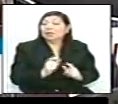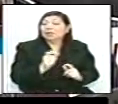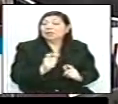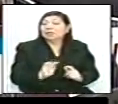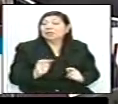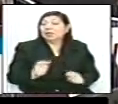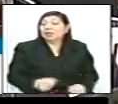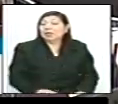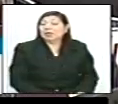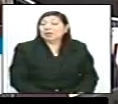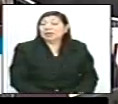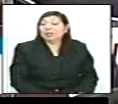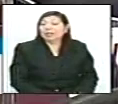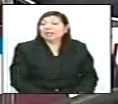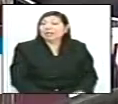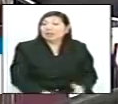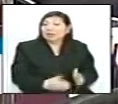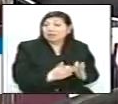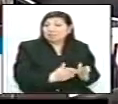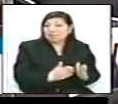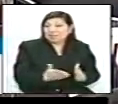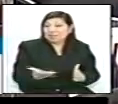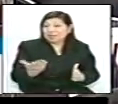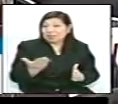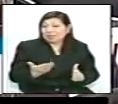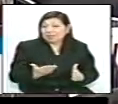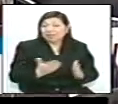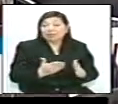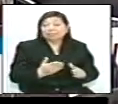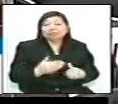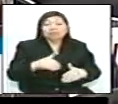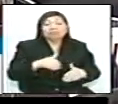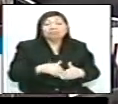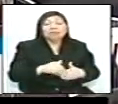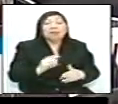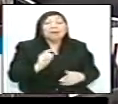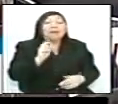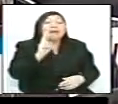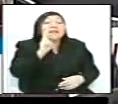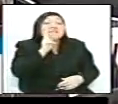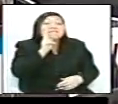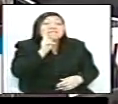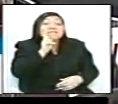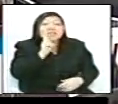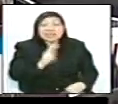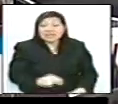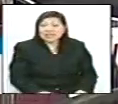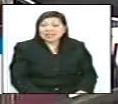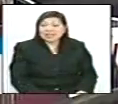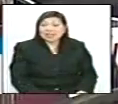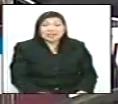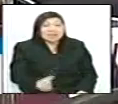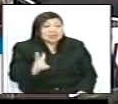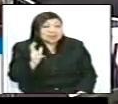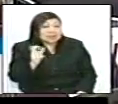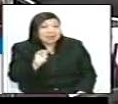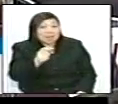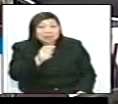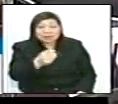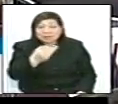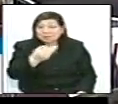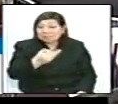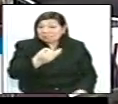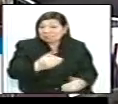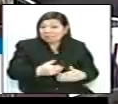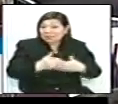en el sentido de que, en la medida en que hoy día recibimos a los organismos electorales y el viernes escuchamos a los especialistas,